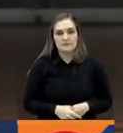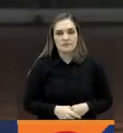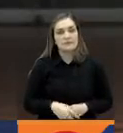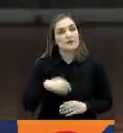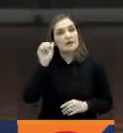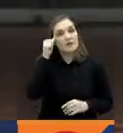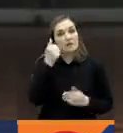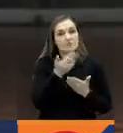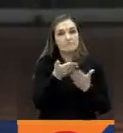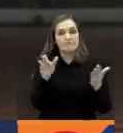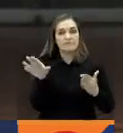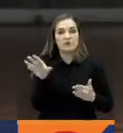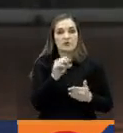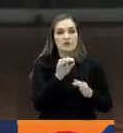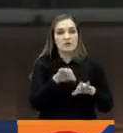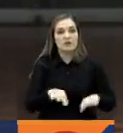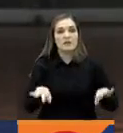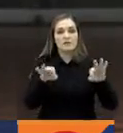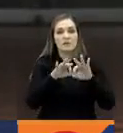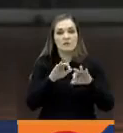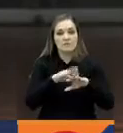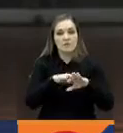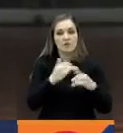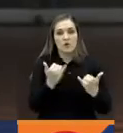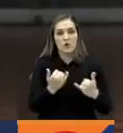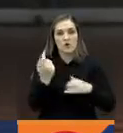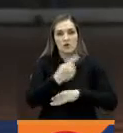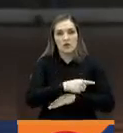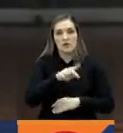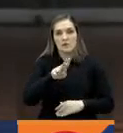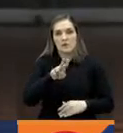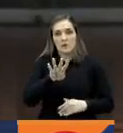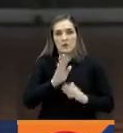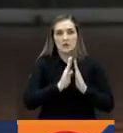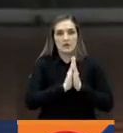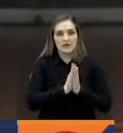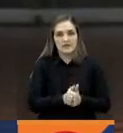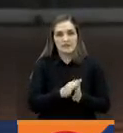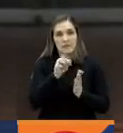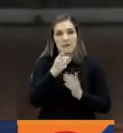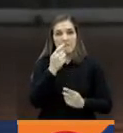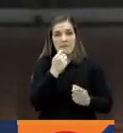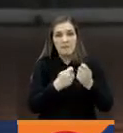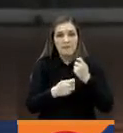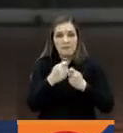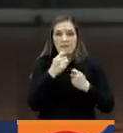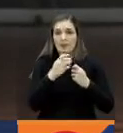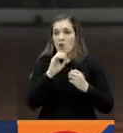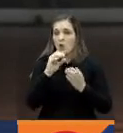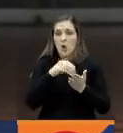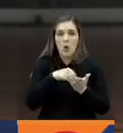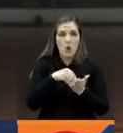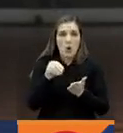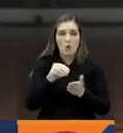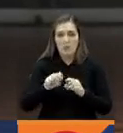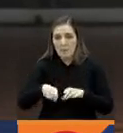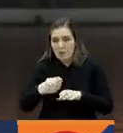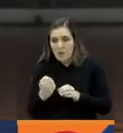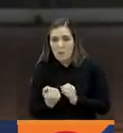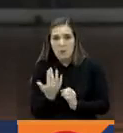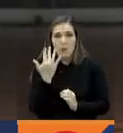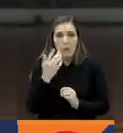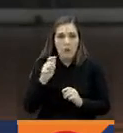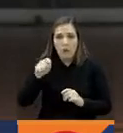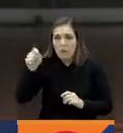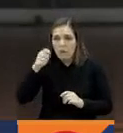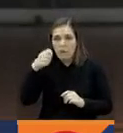Recuerden entonces un llamado muy importante hoy 24 de diciembre a la no comercialización, compra y manipulación de pólvora. Los